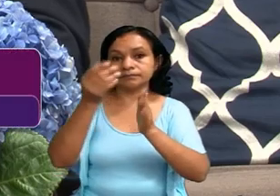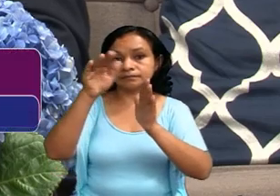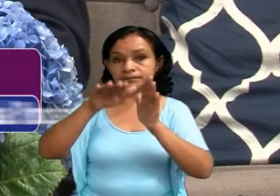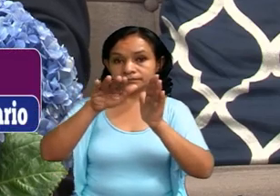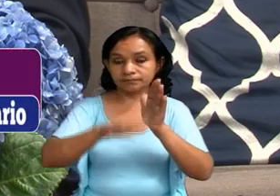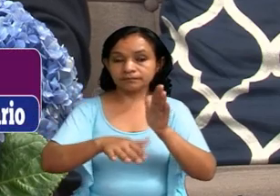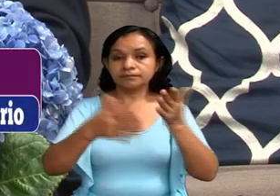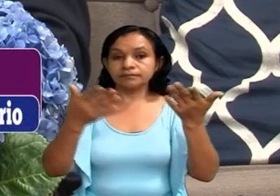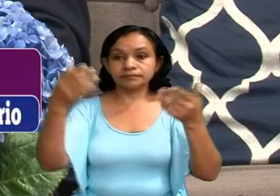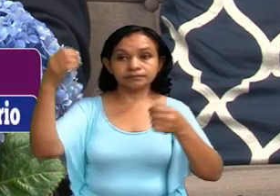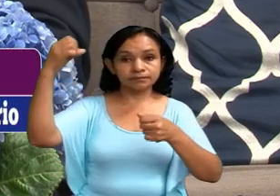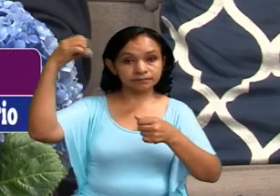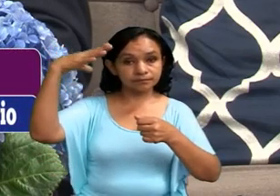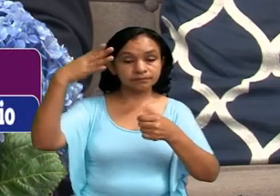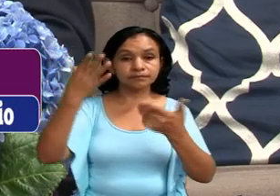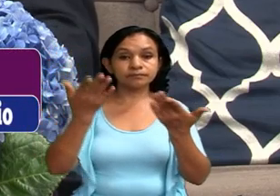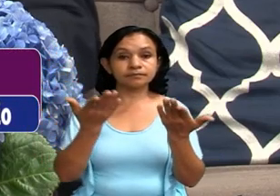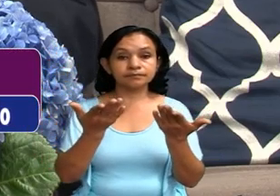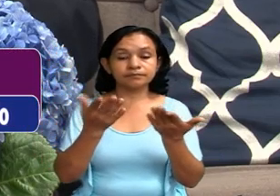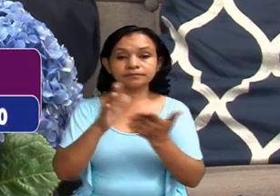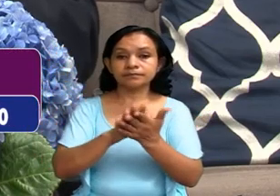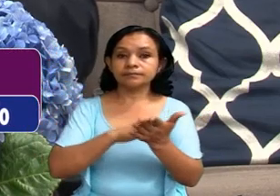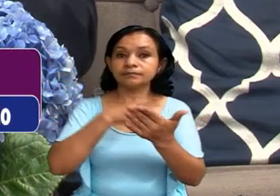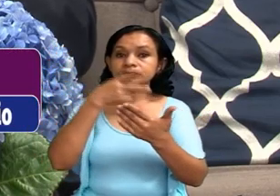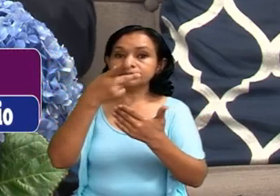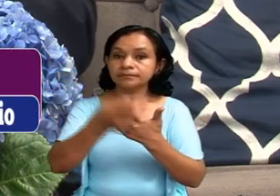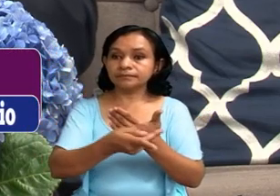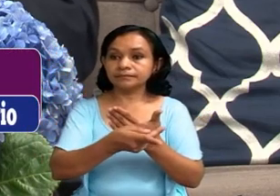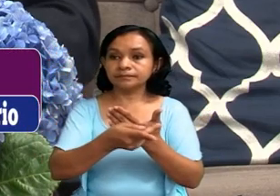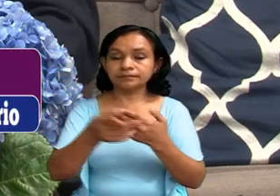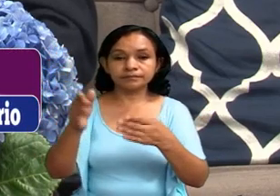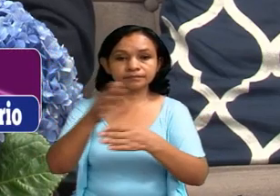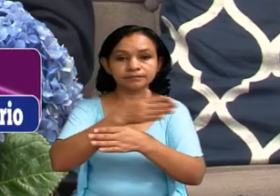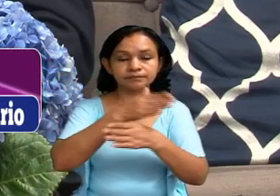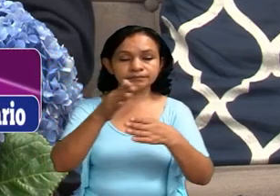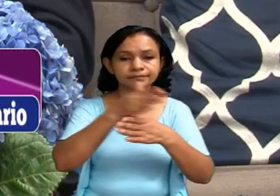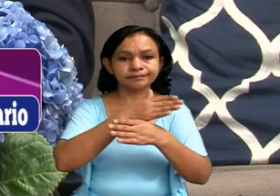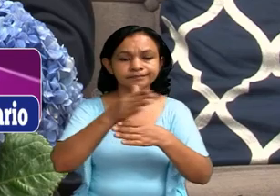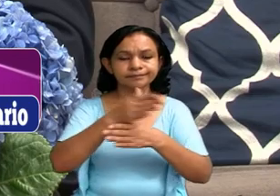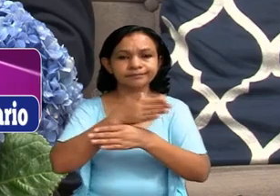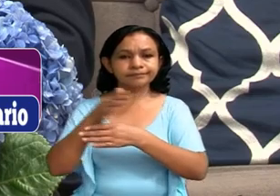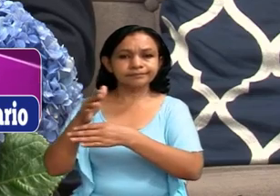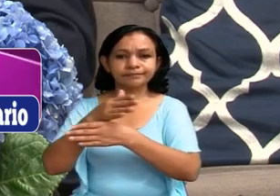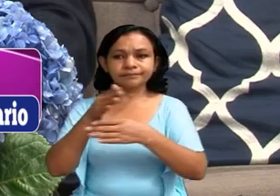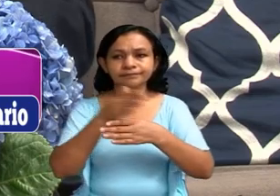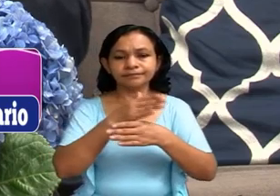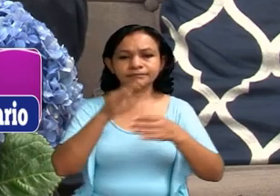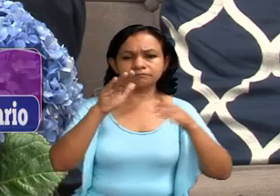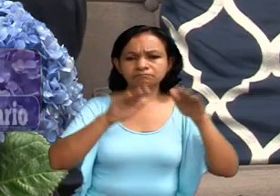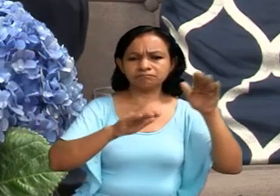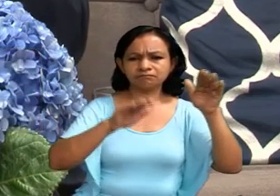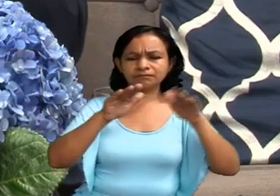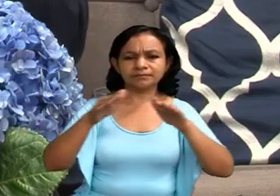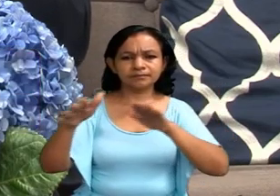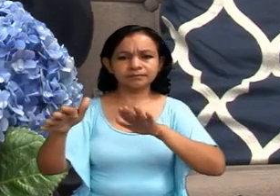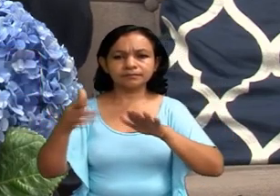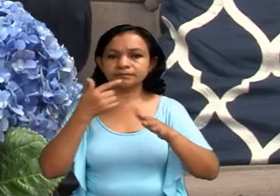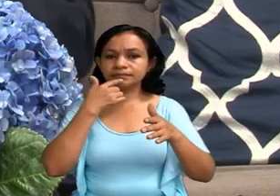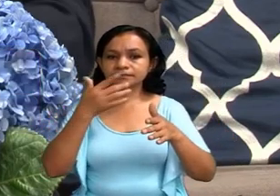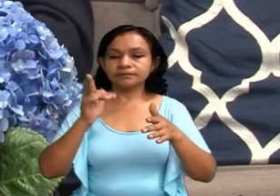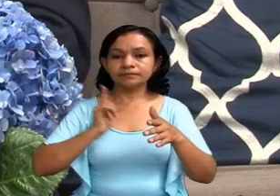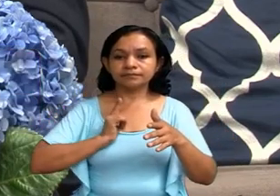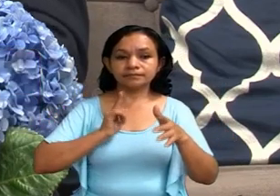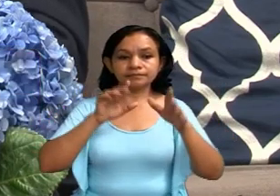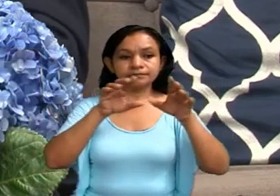energía. Y entonces la programación ha estado bastante inestable, porque tenemos que